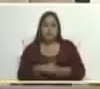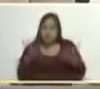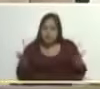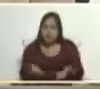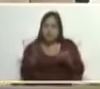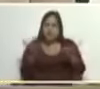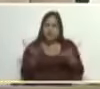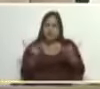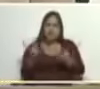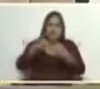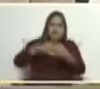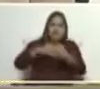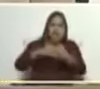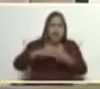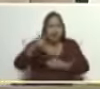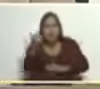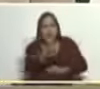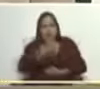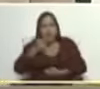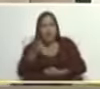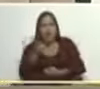embarcarnos en esta búsqueda,